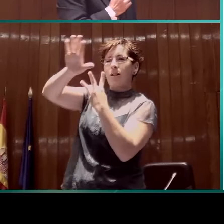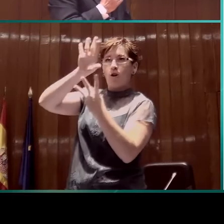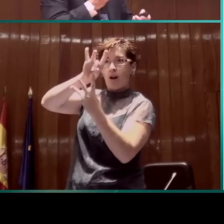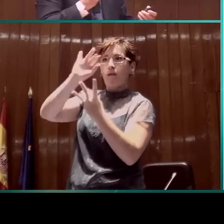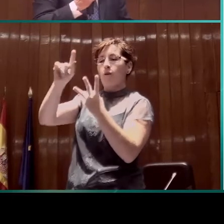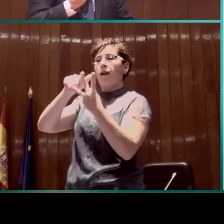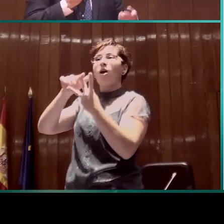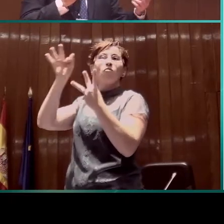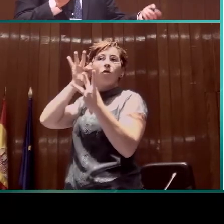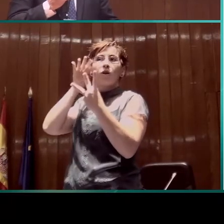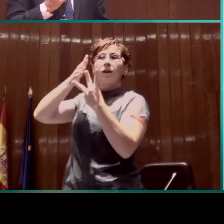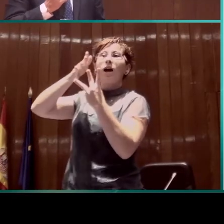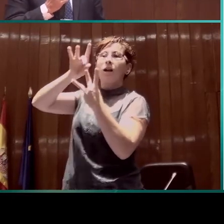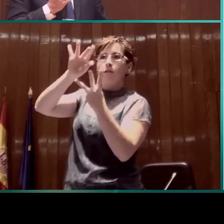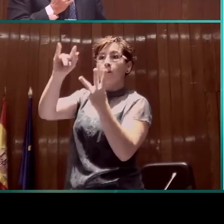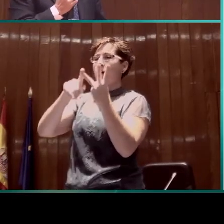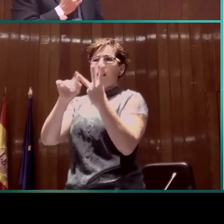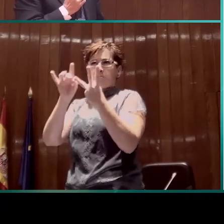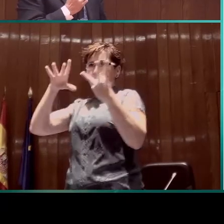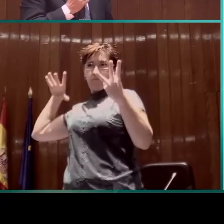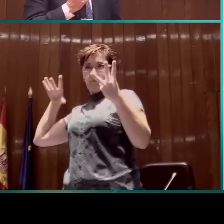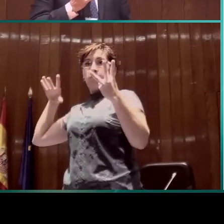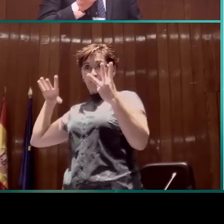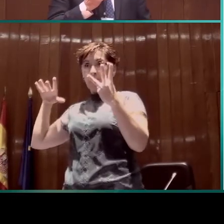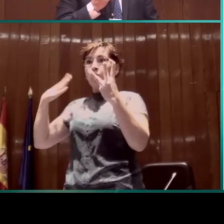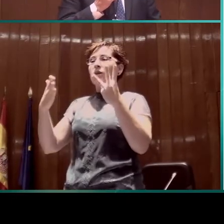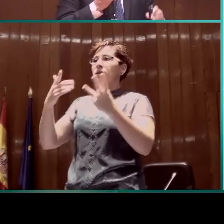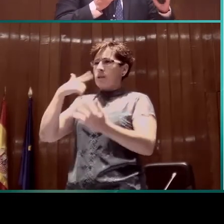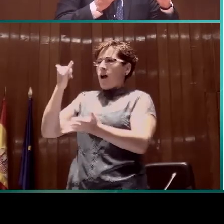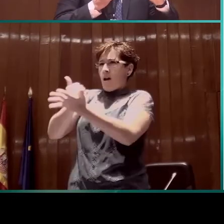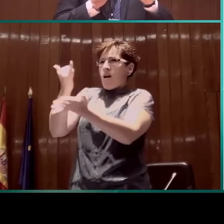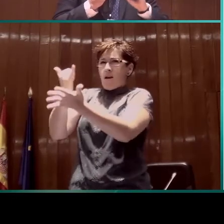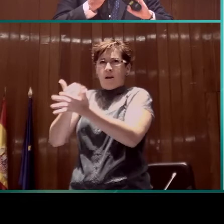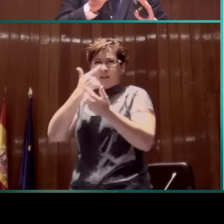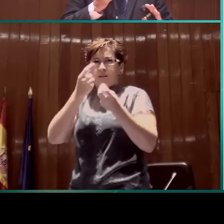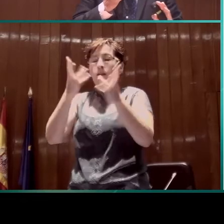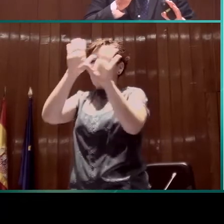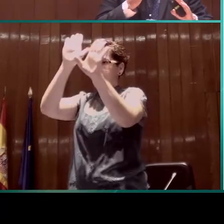pues lo que sabemos por toneladas de experimentos que hemos hecho es que, bueno, otra